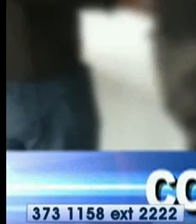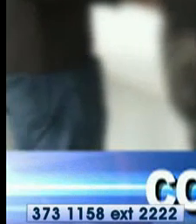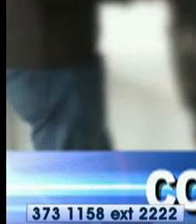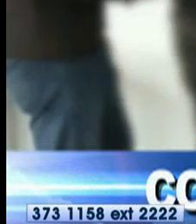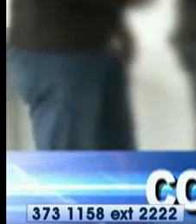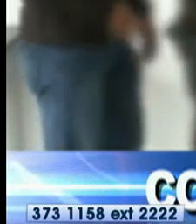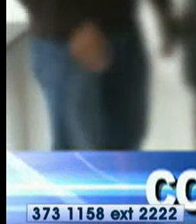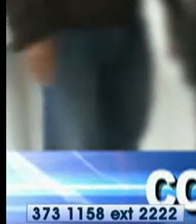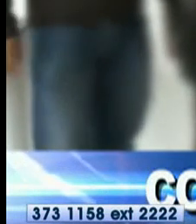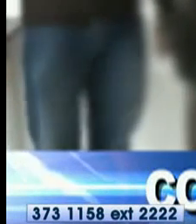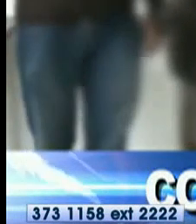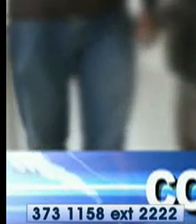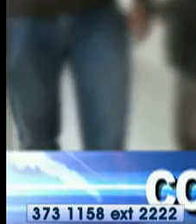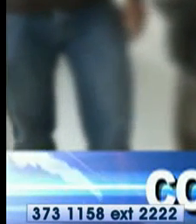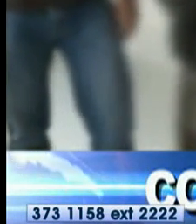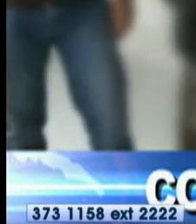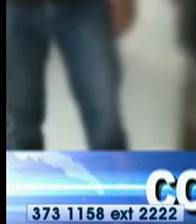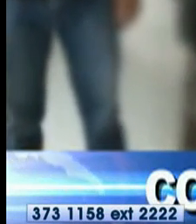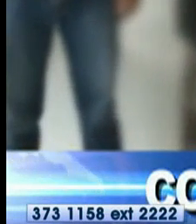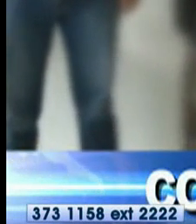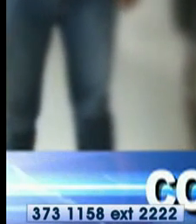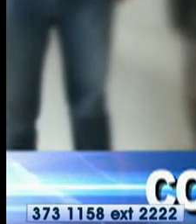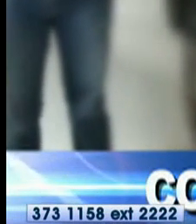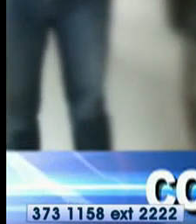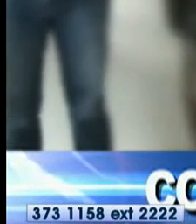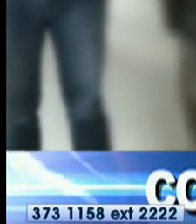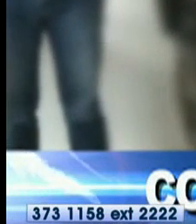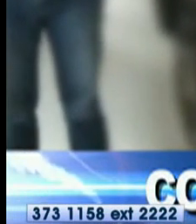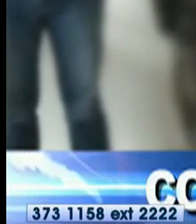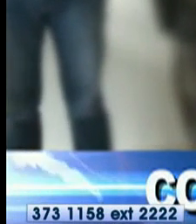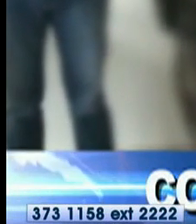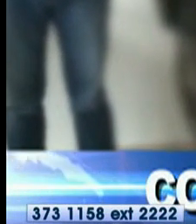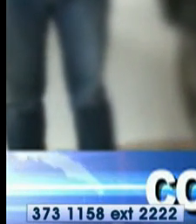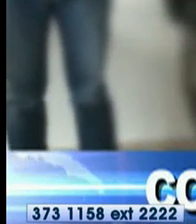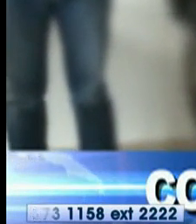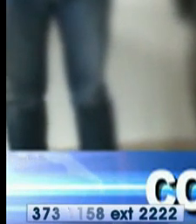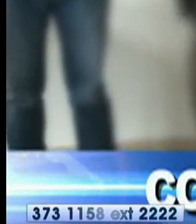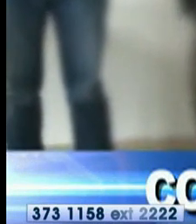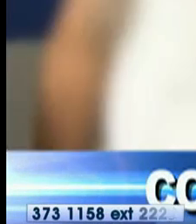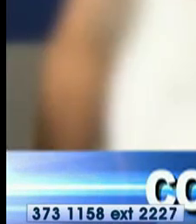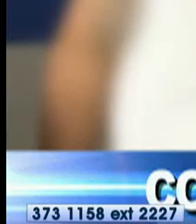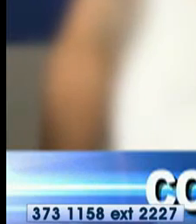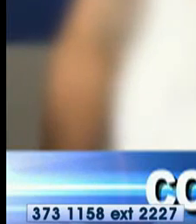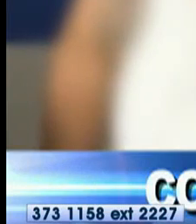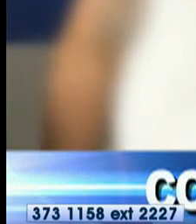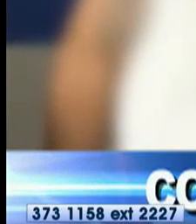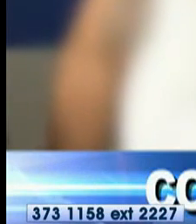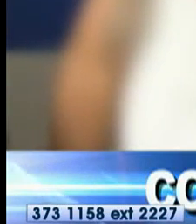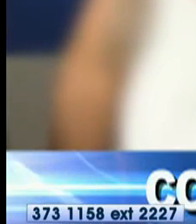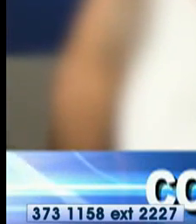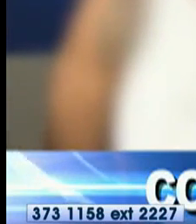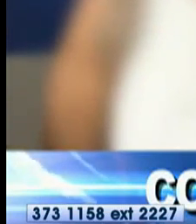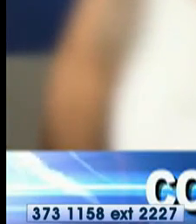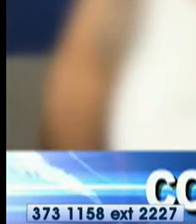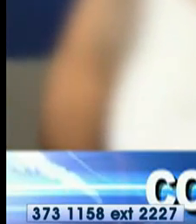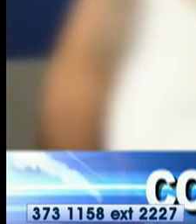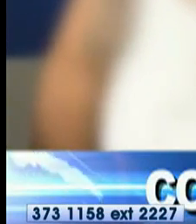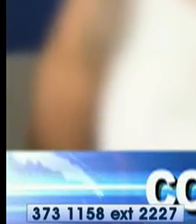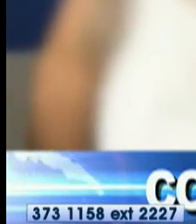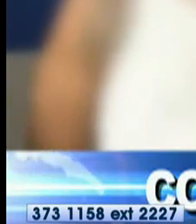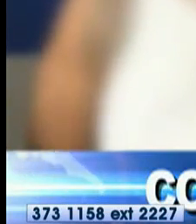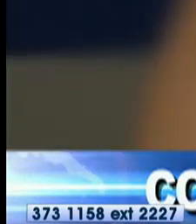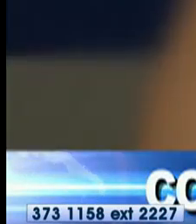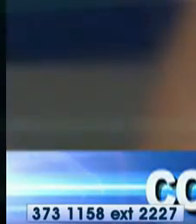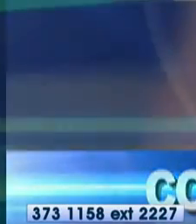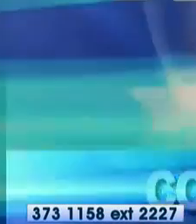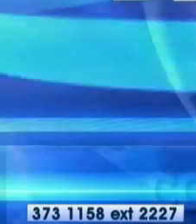delincuente de alta peligrosidad, acusado de asesinato.